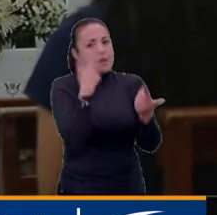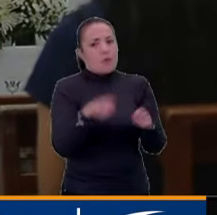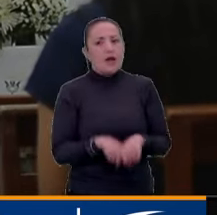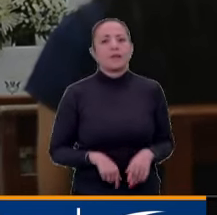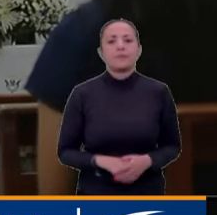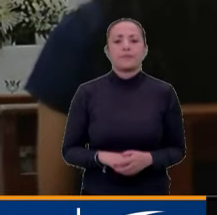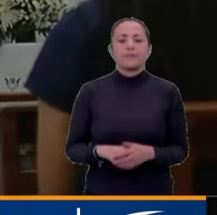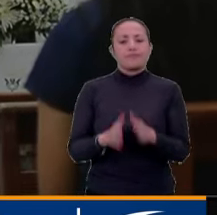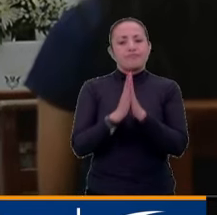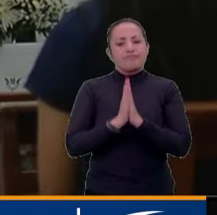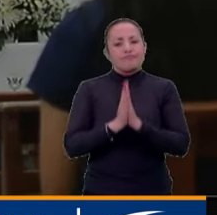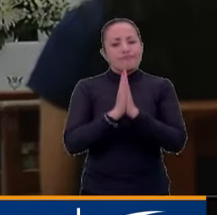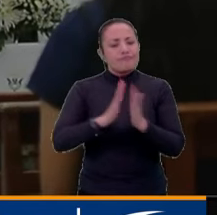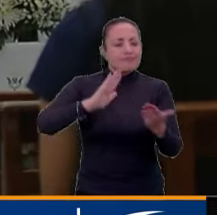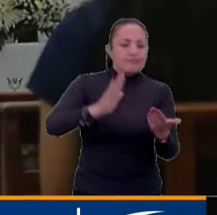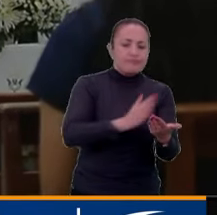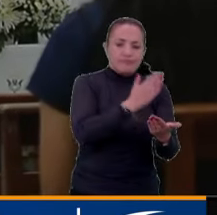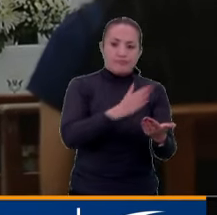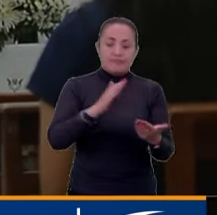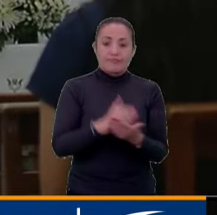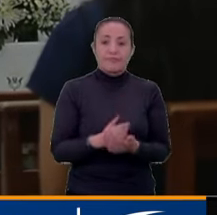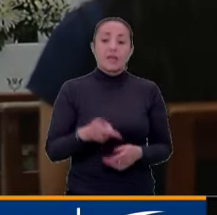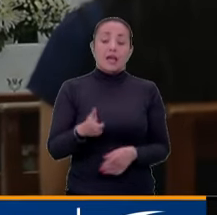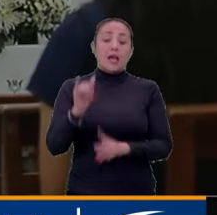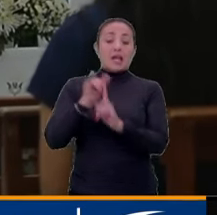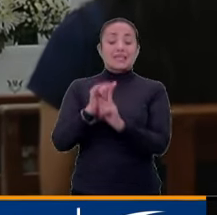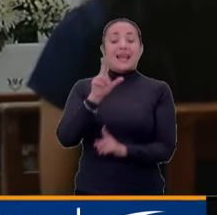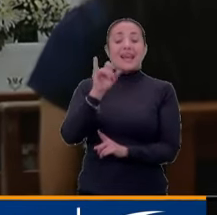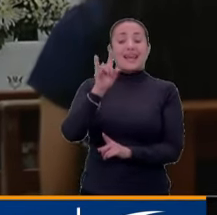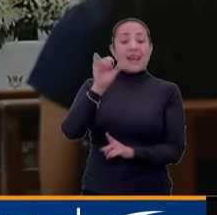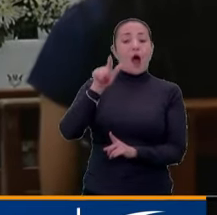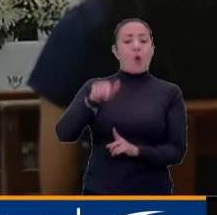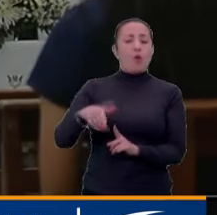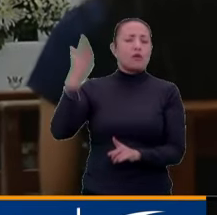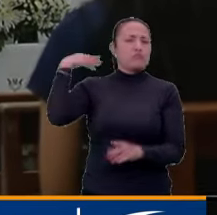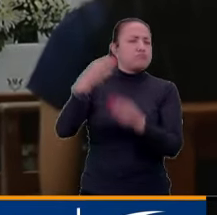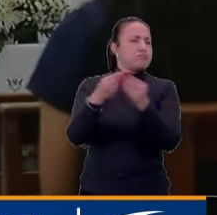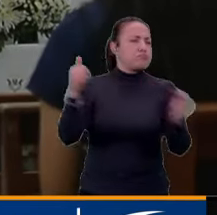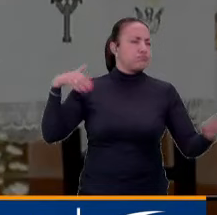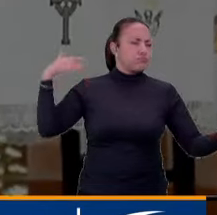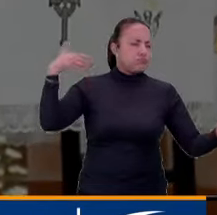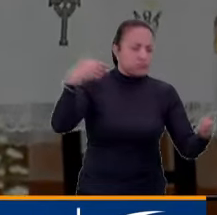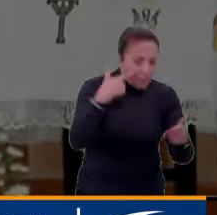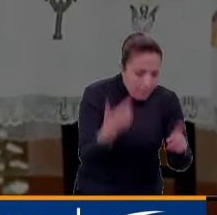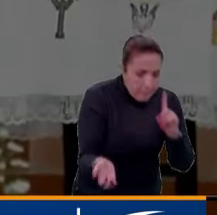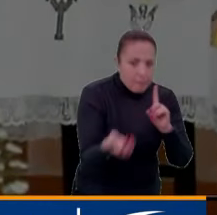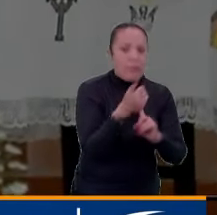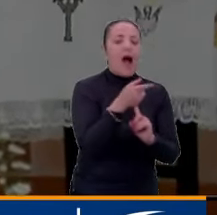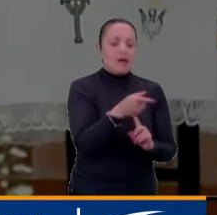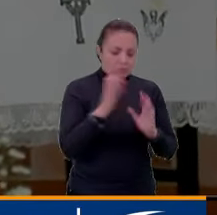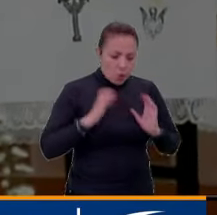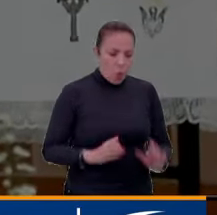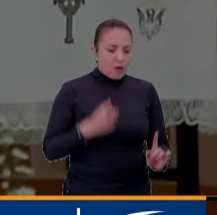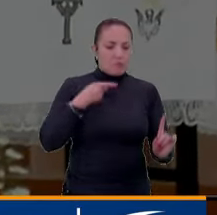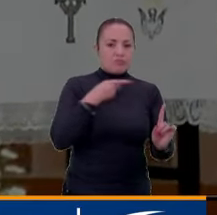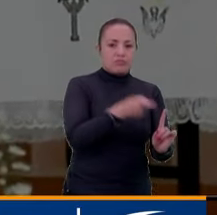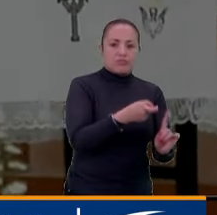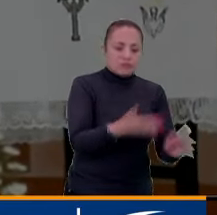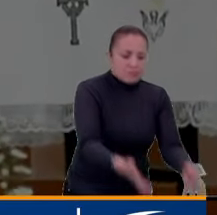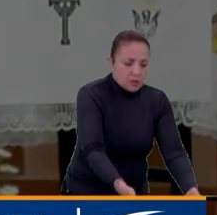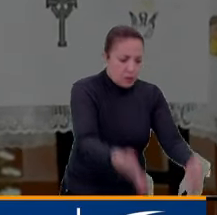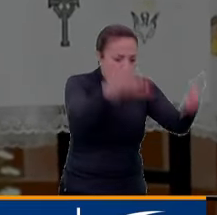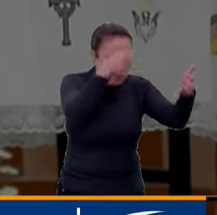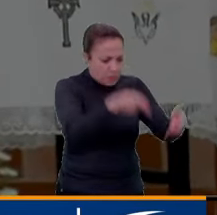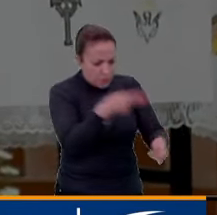sirva tiempo después de la desaparición de Raúl su cuerpo fue encontrado con heridas de arma de fuego y fue inhumado como persona no